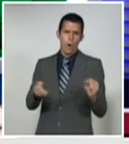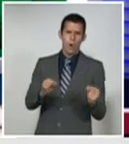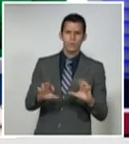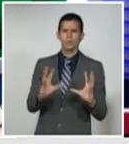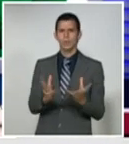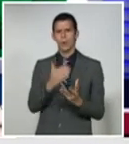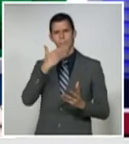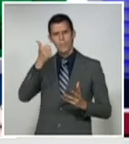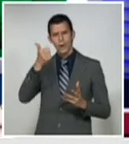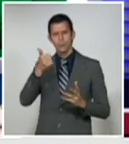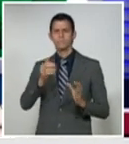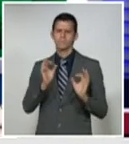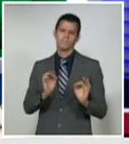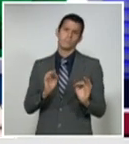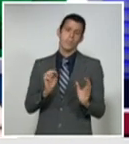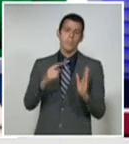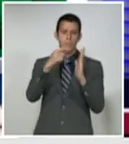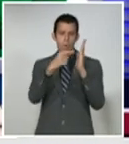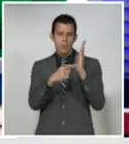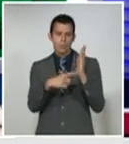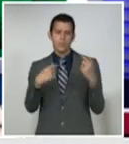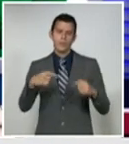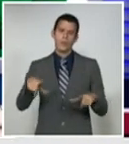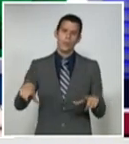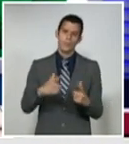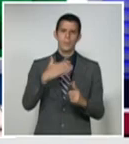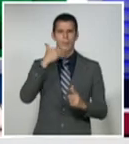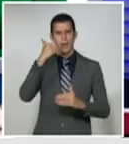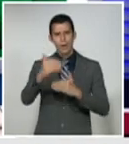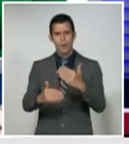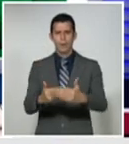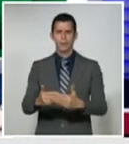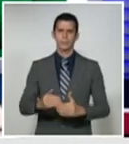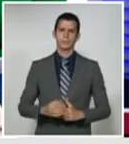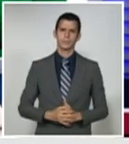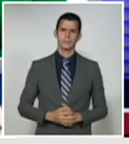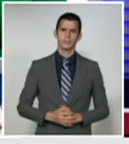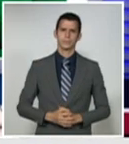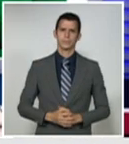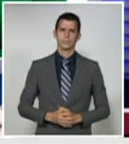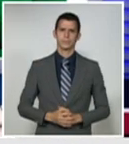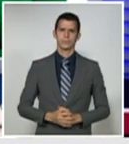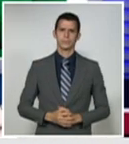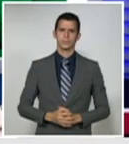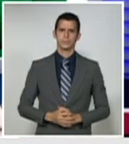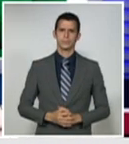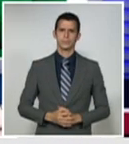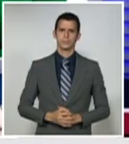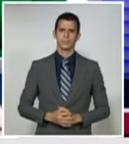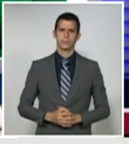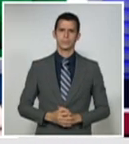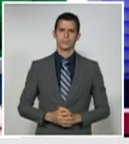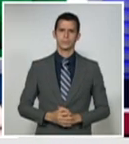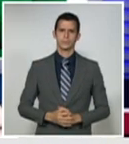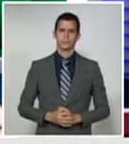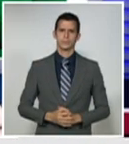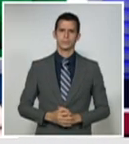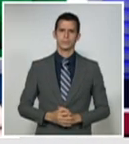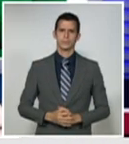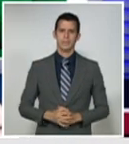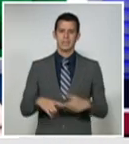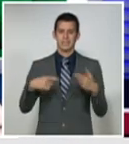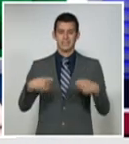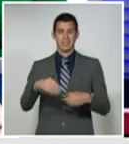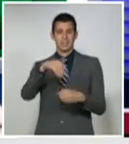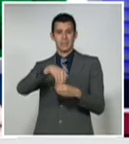Nacional que analiza estas situaciones al más alto nivel y decide un grupo de